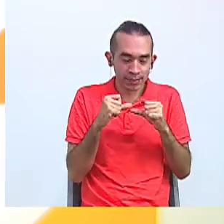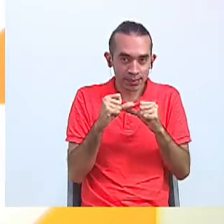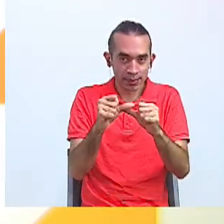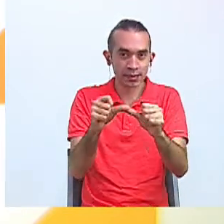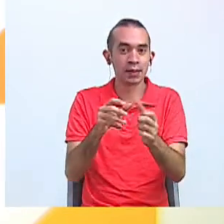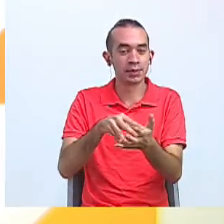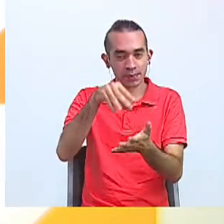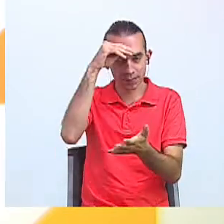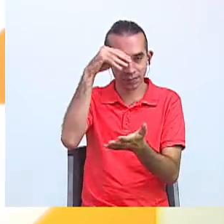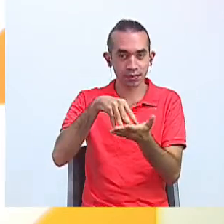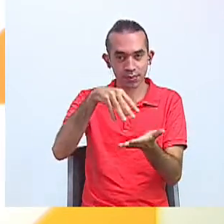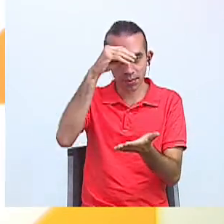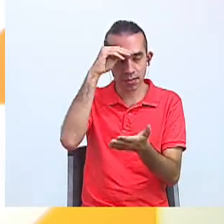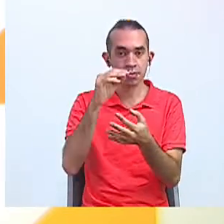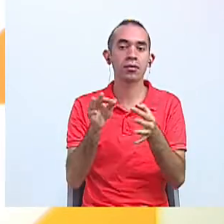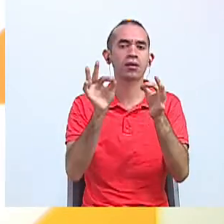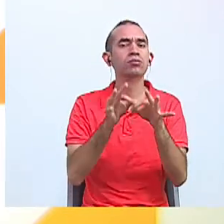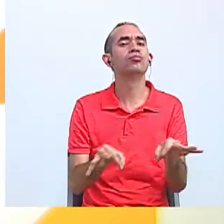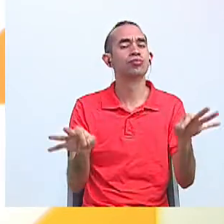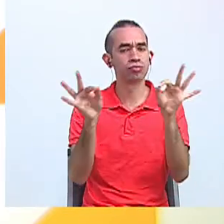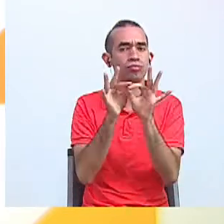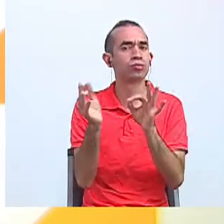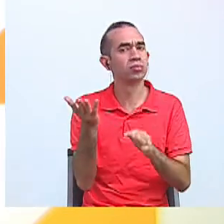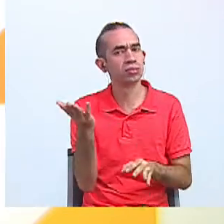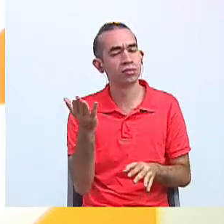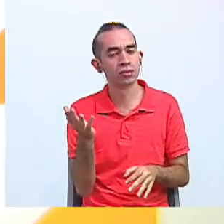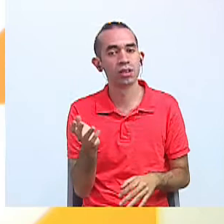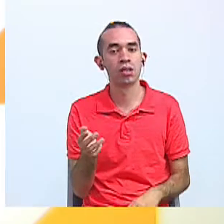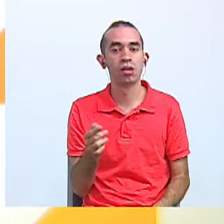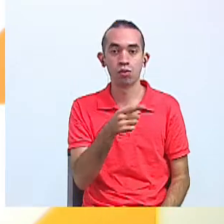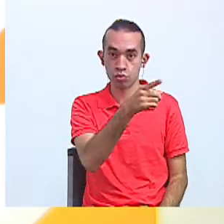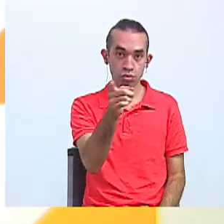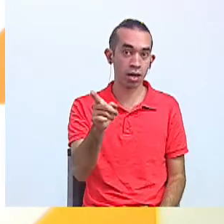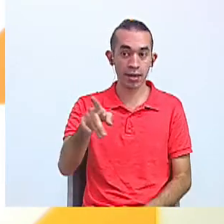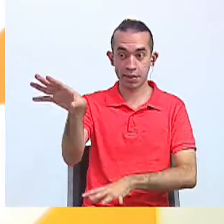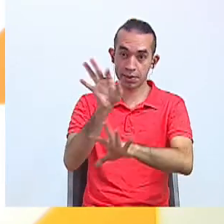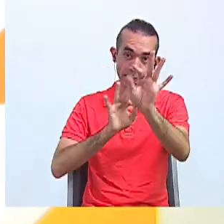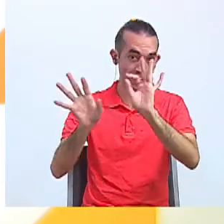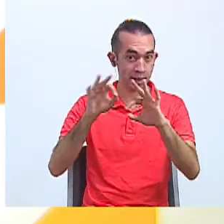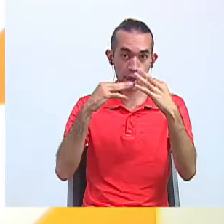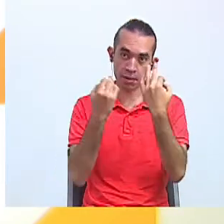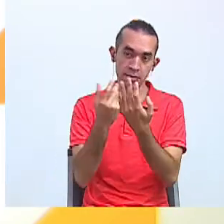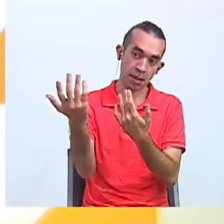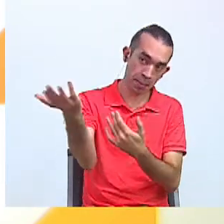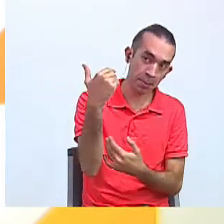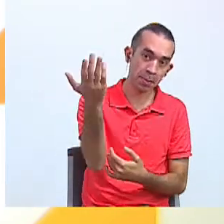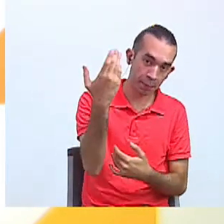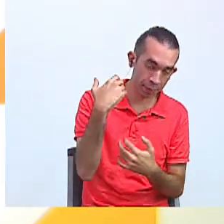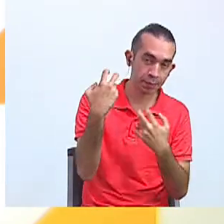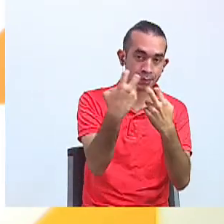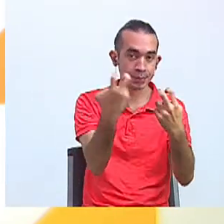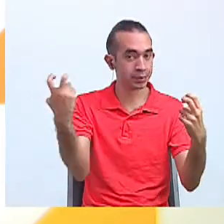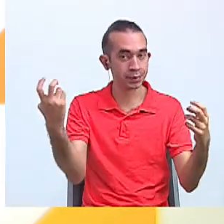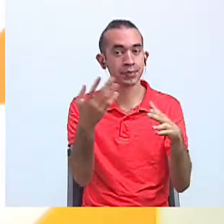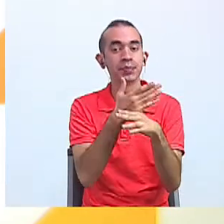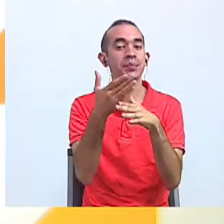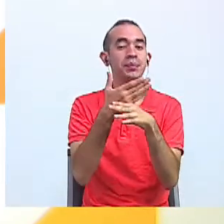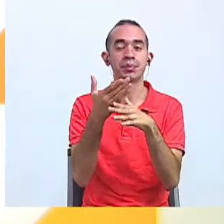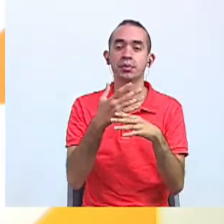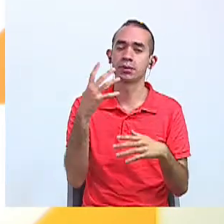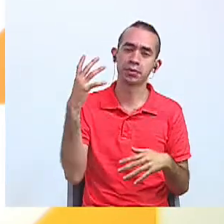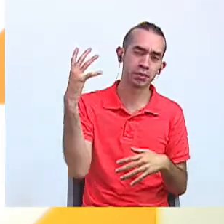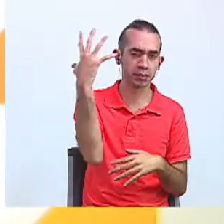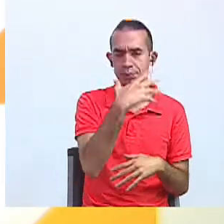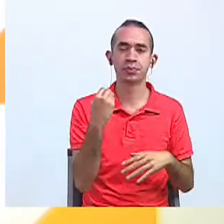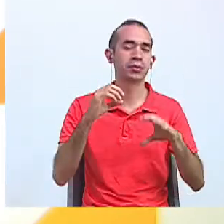aprendiendo. Es importante que también inviten a sus familiares a compartir de esta maravillosa clase